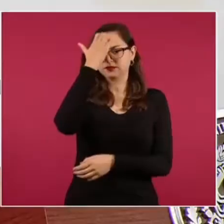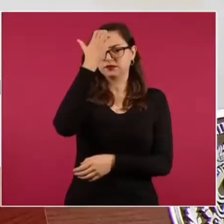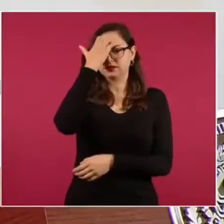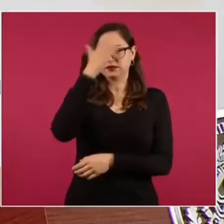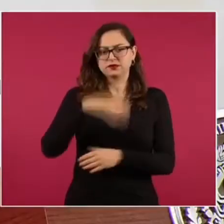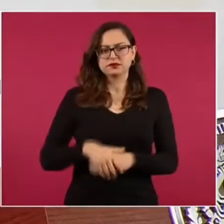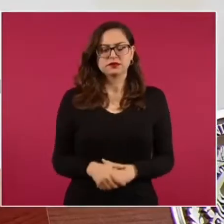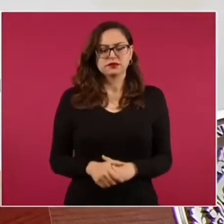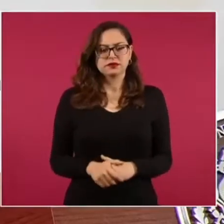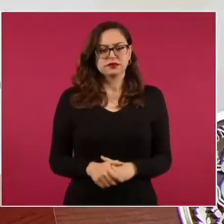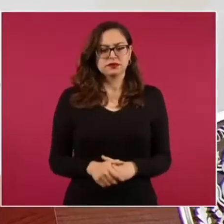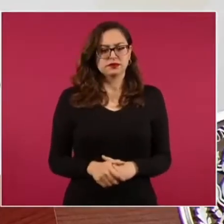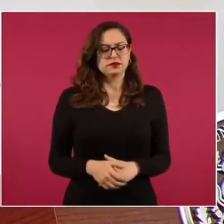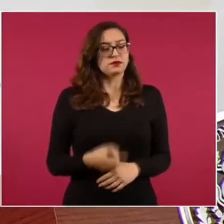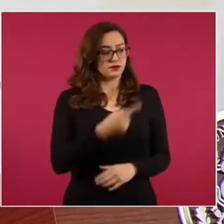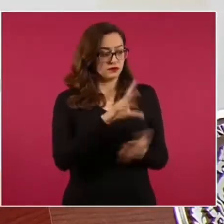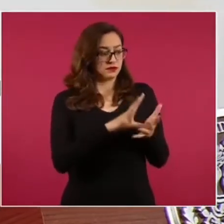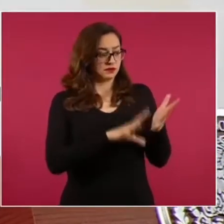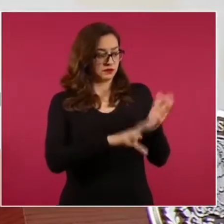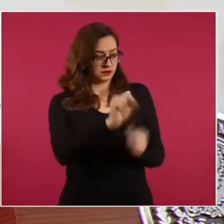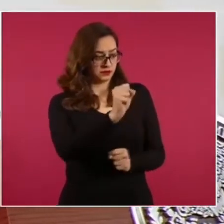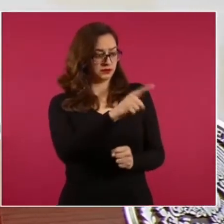A ver si no está la Constitución.